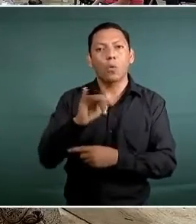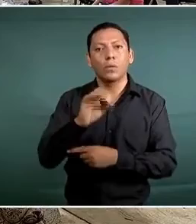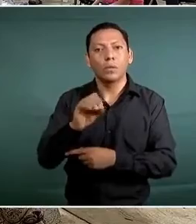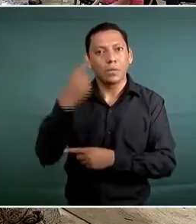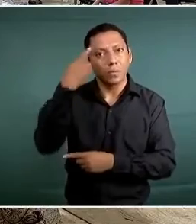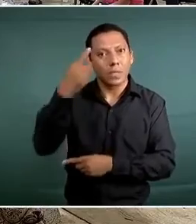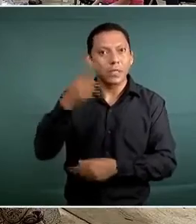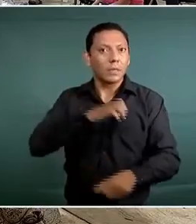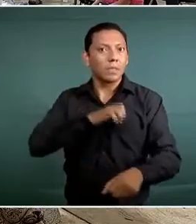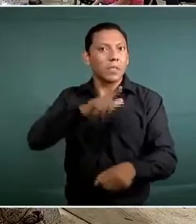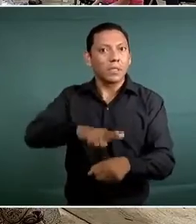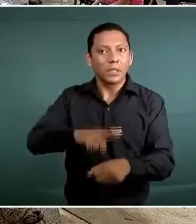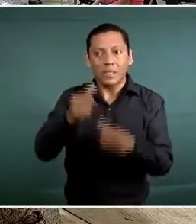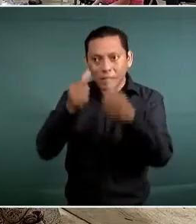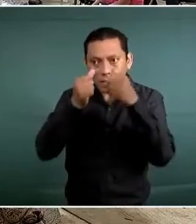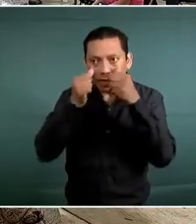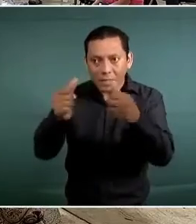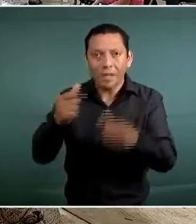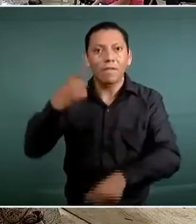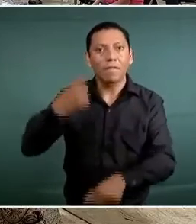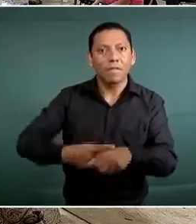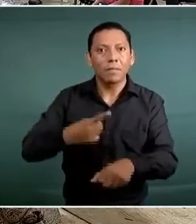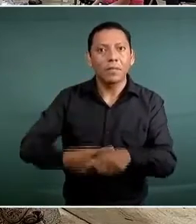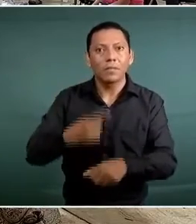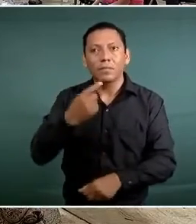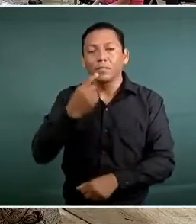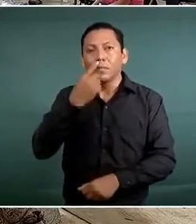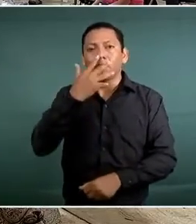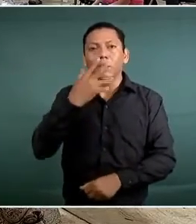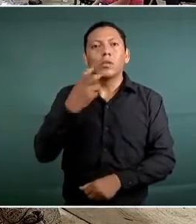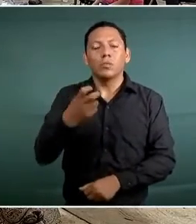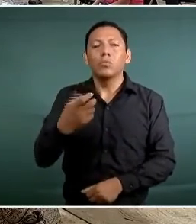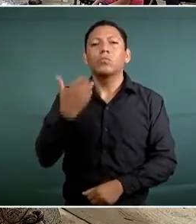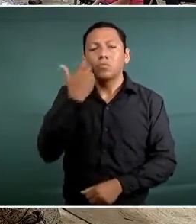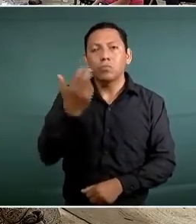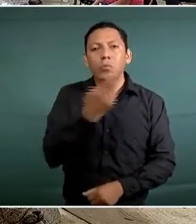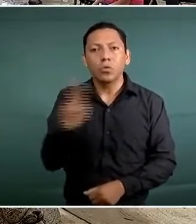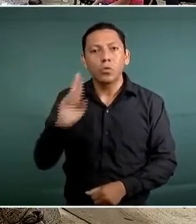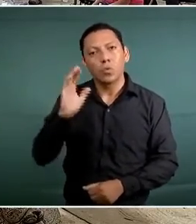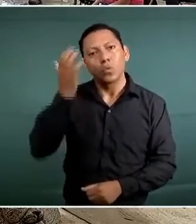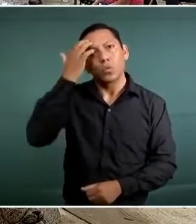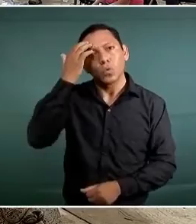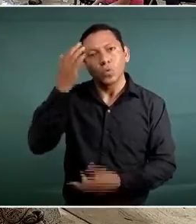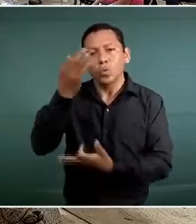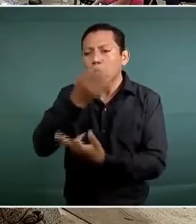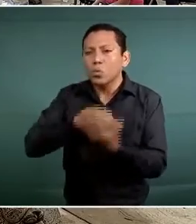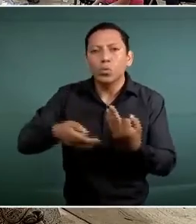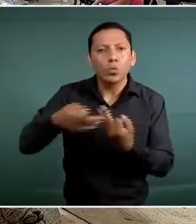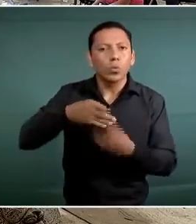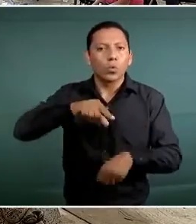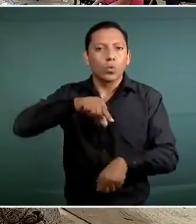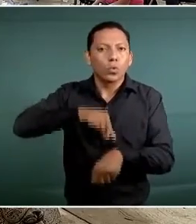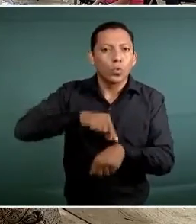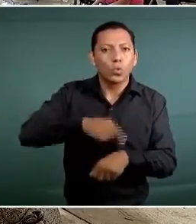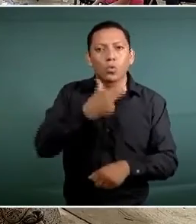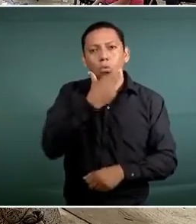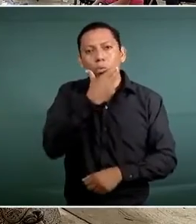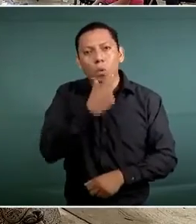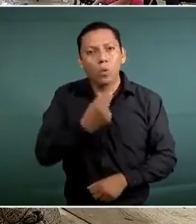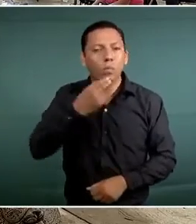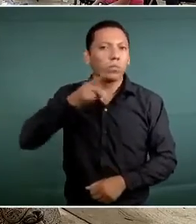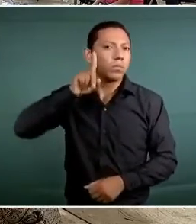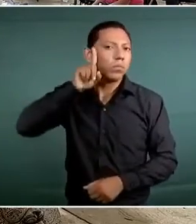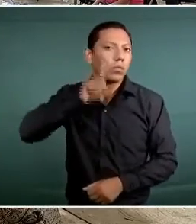en enfermedades respiratorias. Y quiero hacer un reconocimiento a todas las doctoras, doctores,